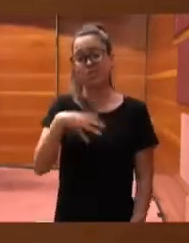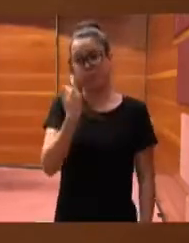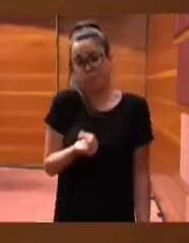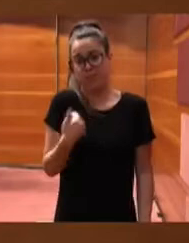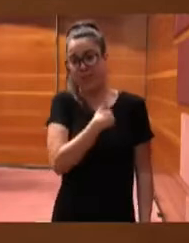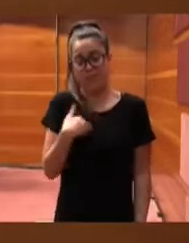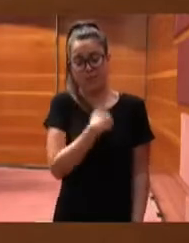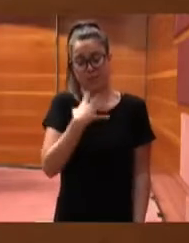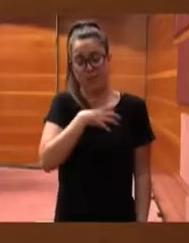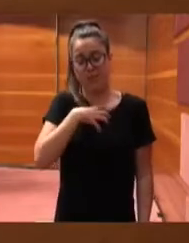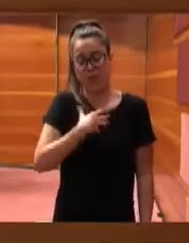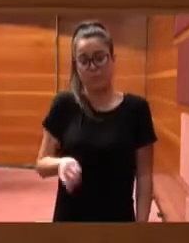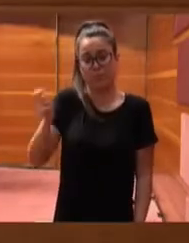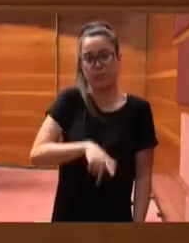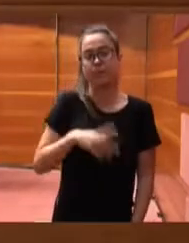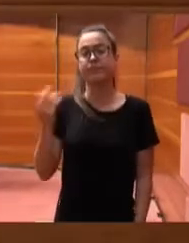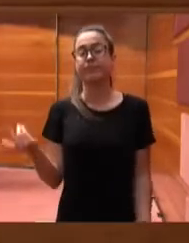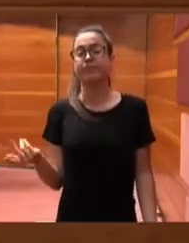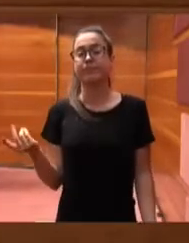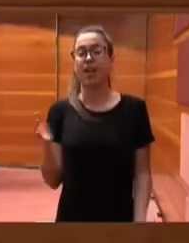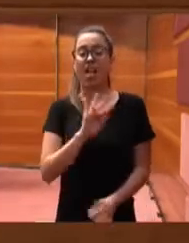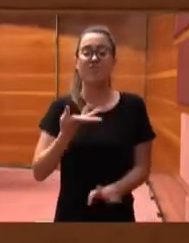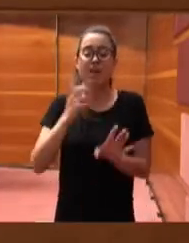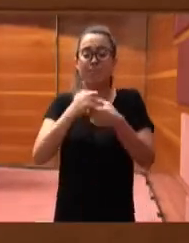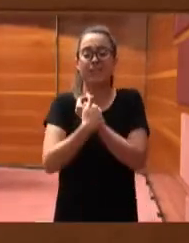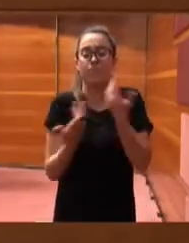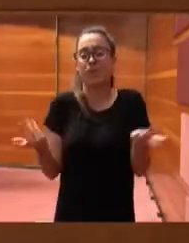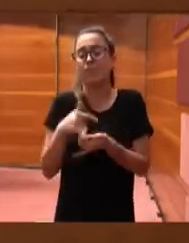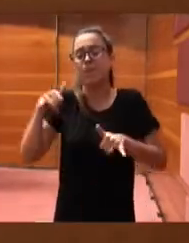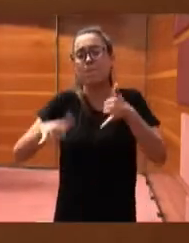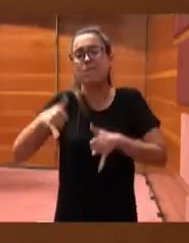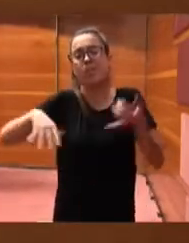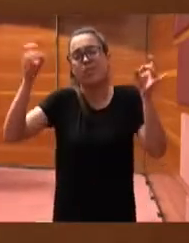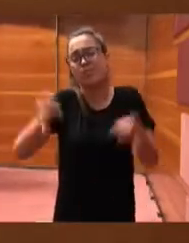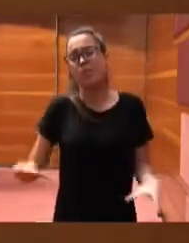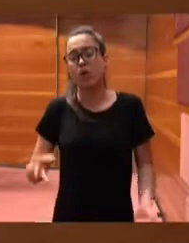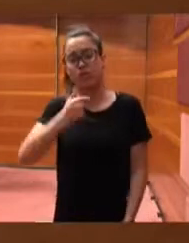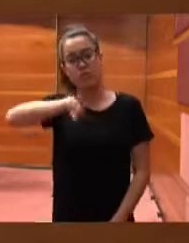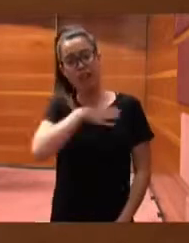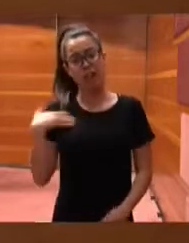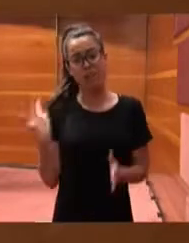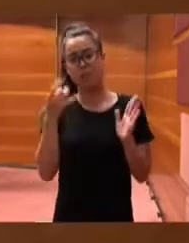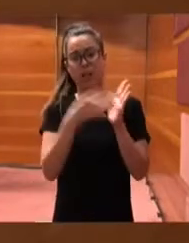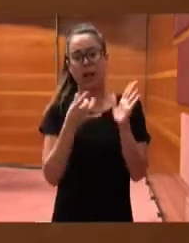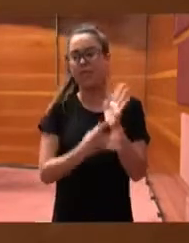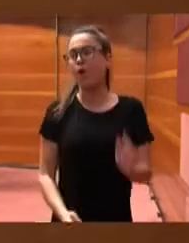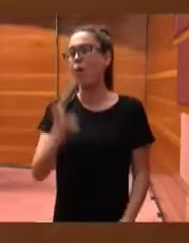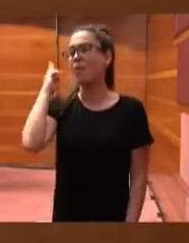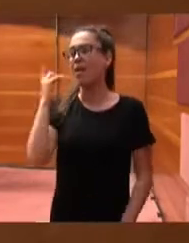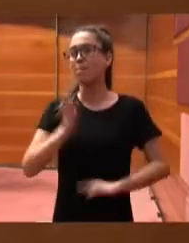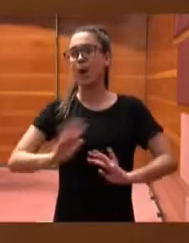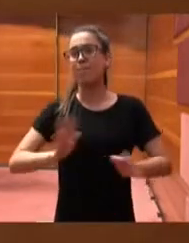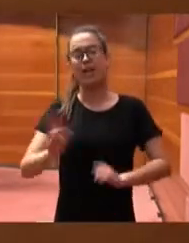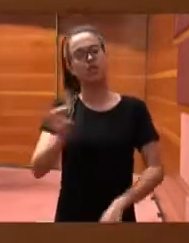¿no? No, porque está manoseada la participación en ese caso. Queremos de calidad que no sean los jubilados que tienen tiempo, sino